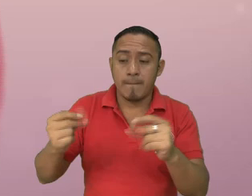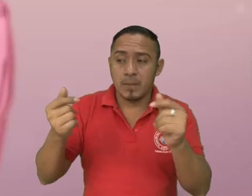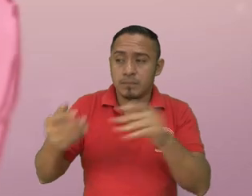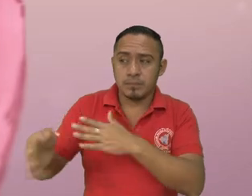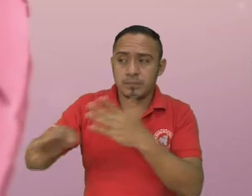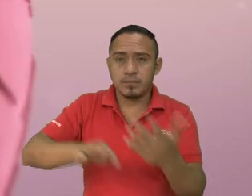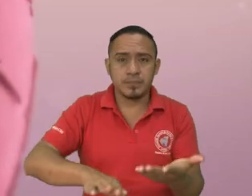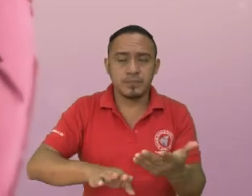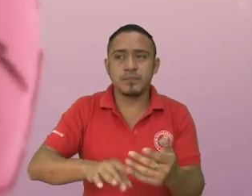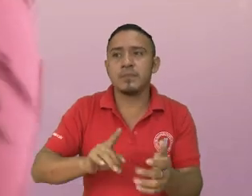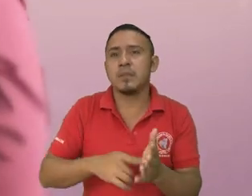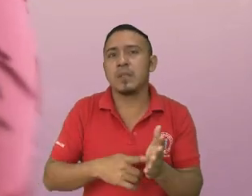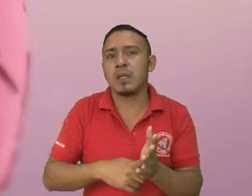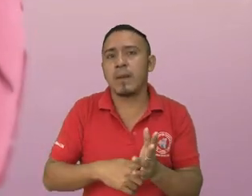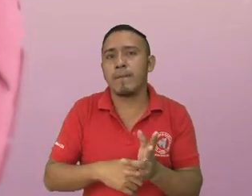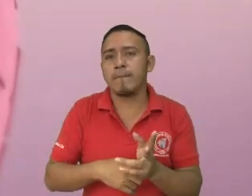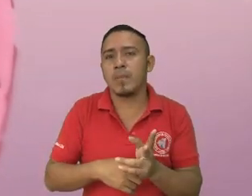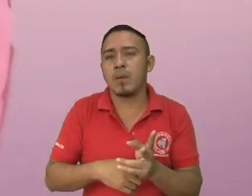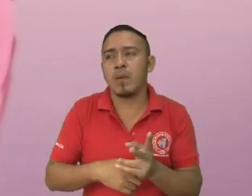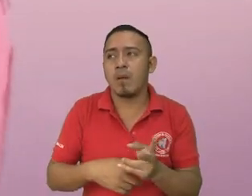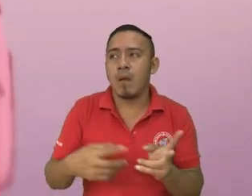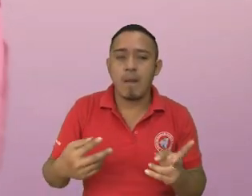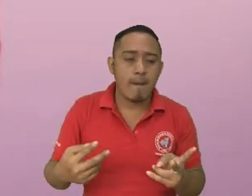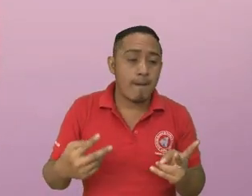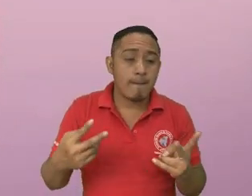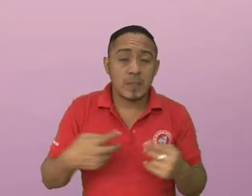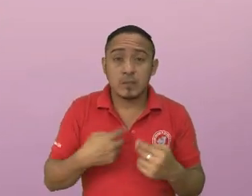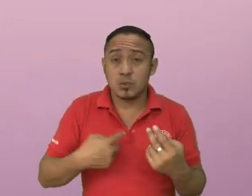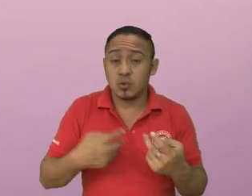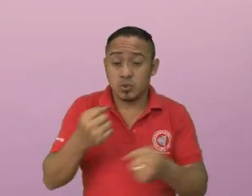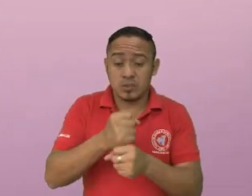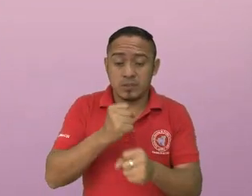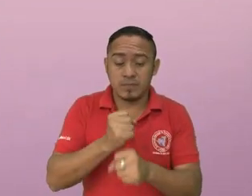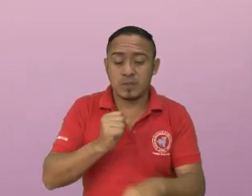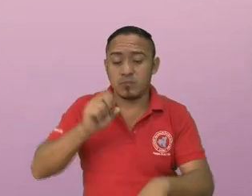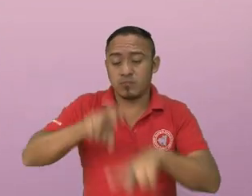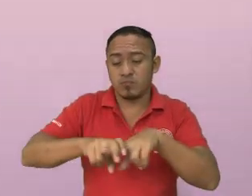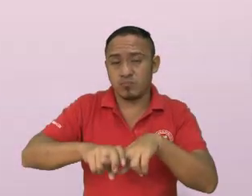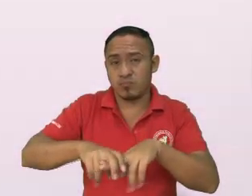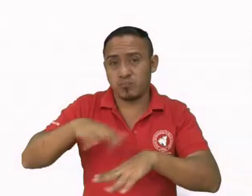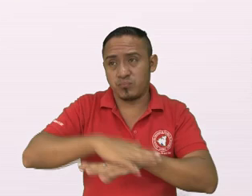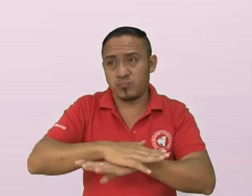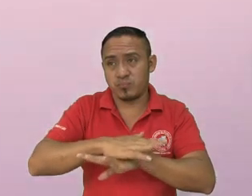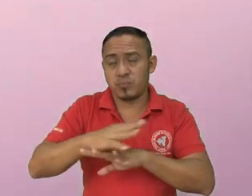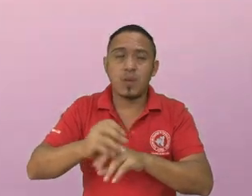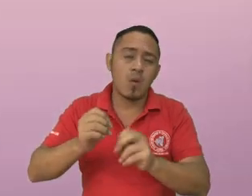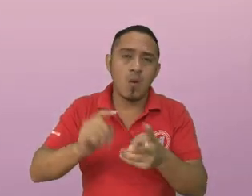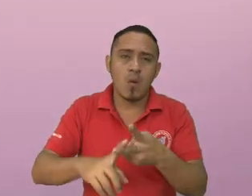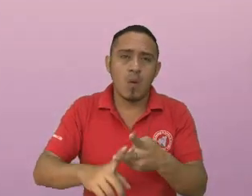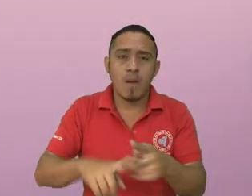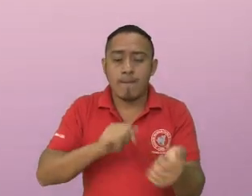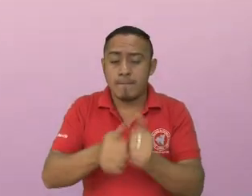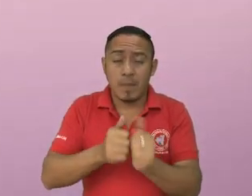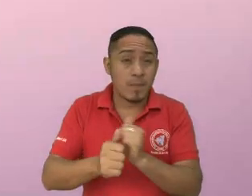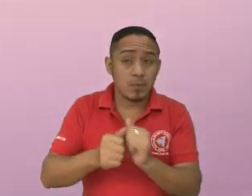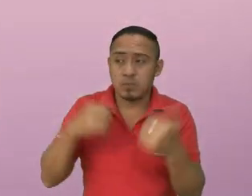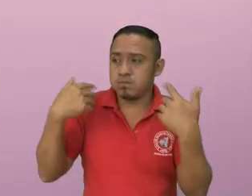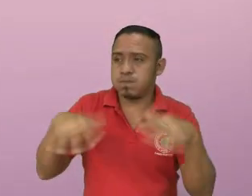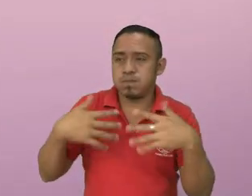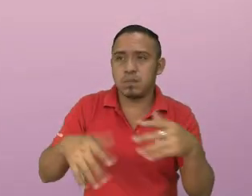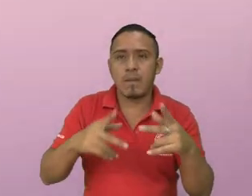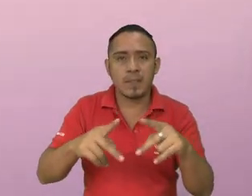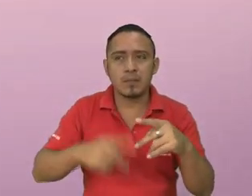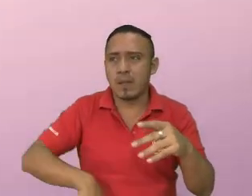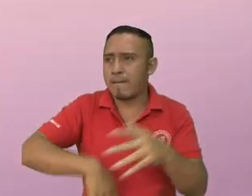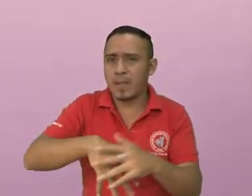Me imagino que la vida sedentaria es uno de ellos, que usted lo decía, el practicar deportes extremos. Así es. Que, por ejemplo, los